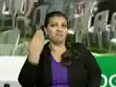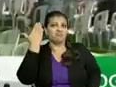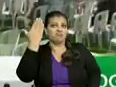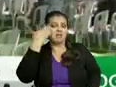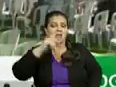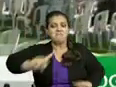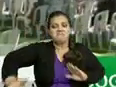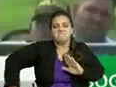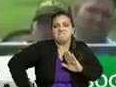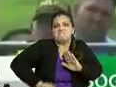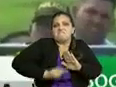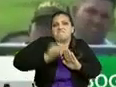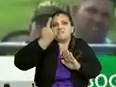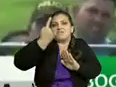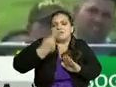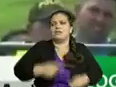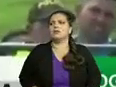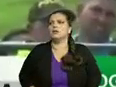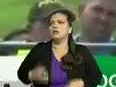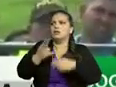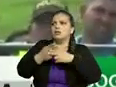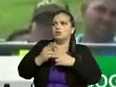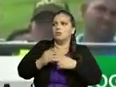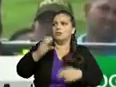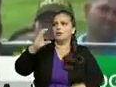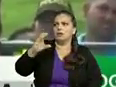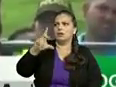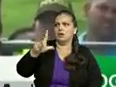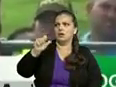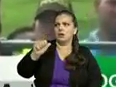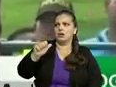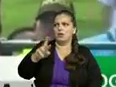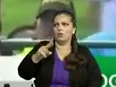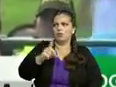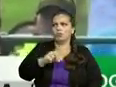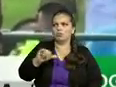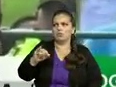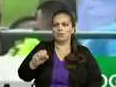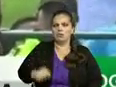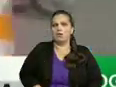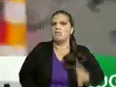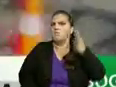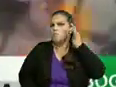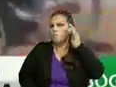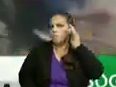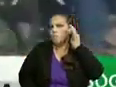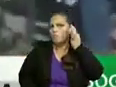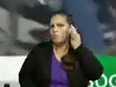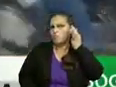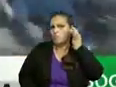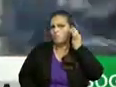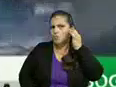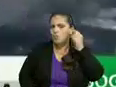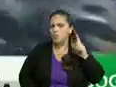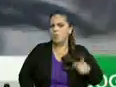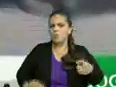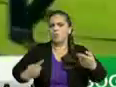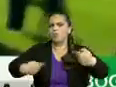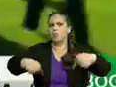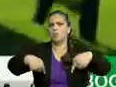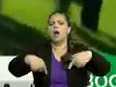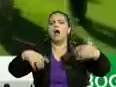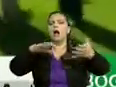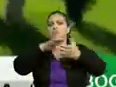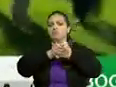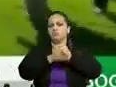años, llegó a la ceremonia de posesión este 1 de enero en bicicleta y acompañada de su esposa y su madre. En su discurso de investidura, la